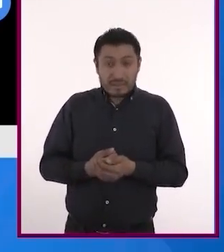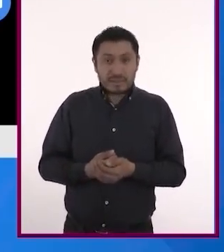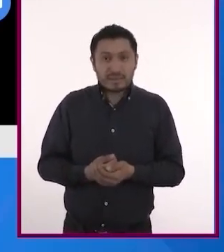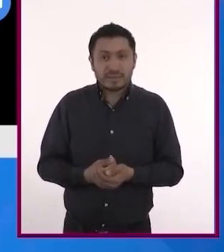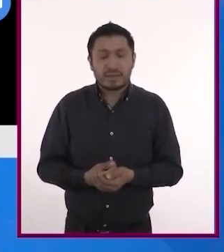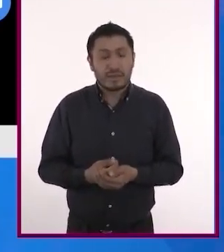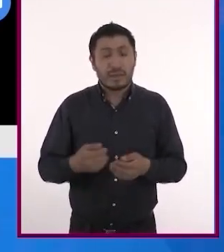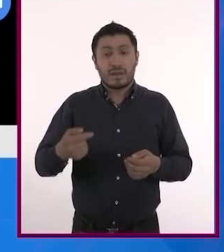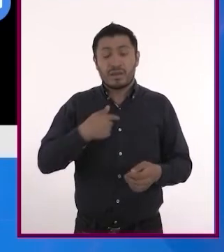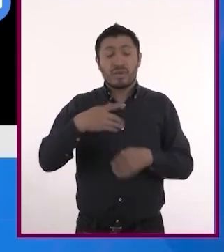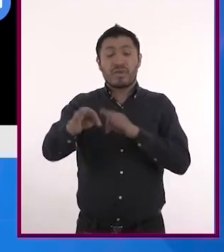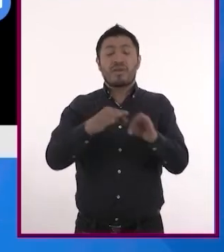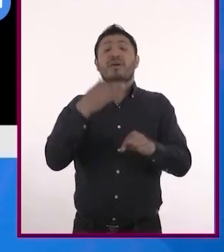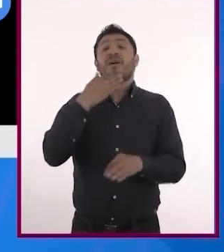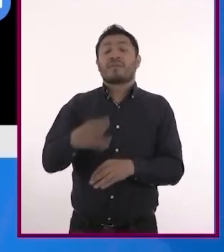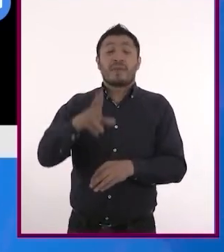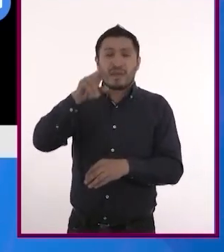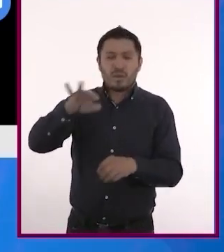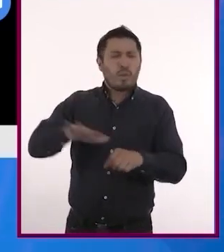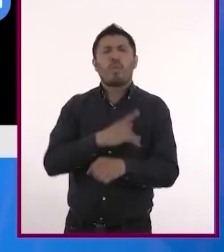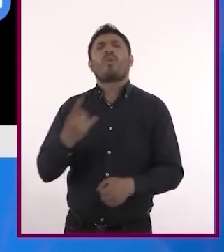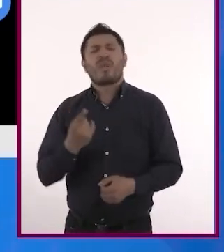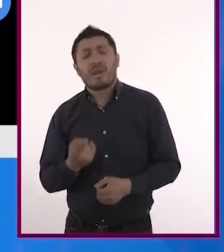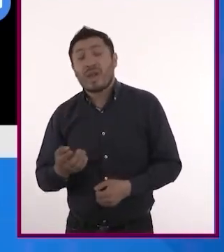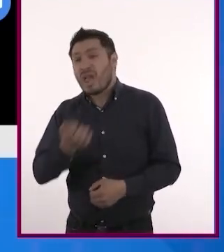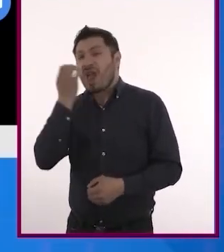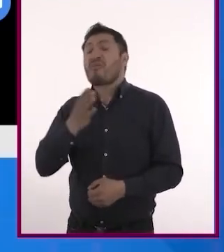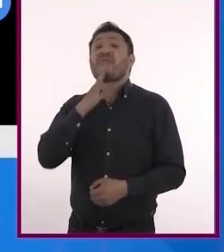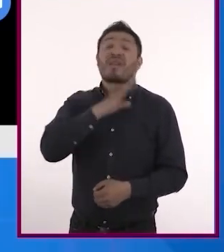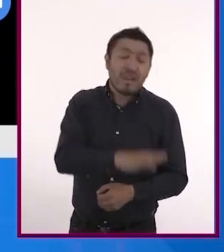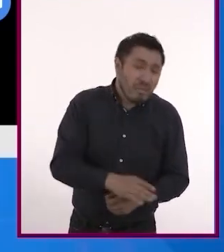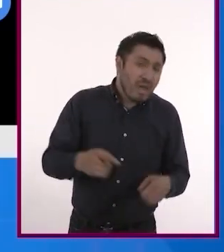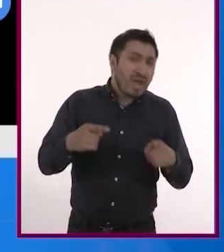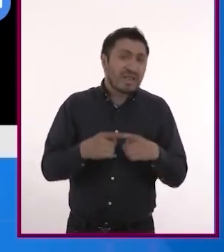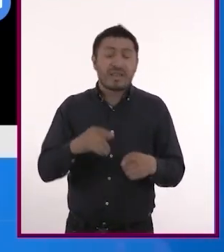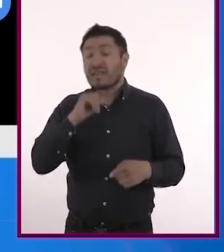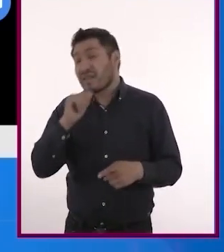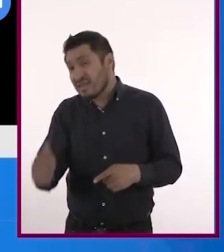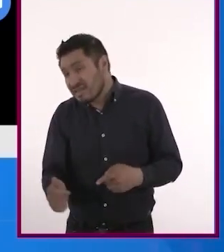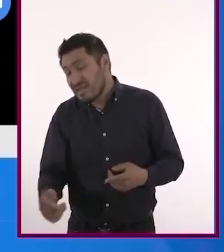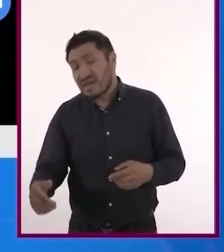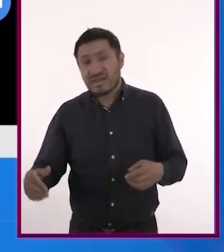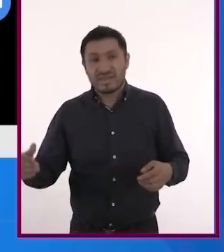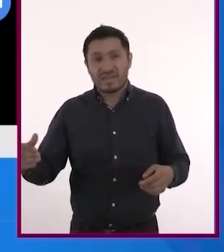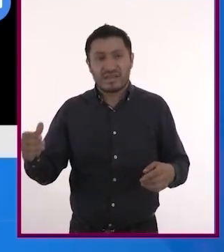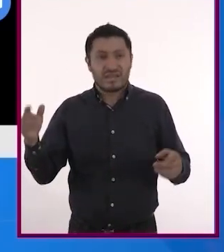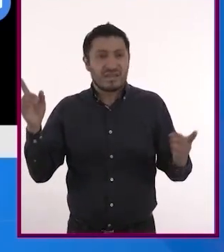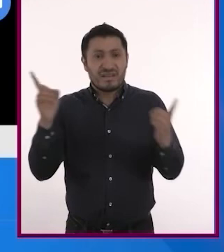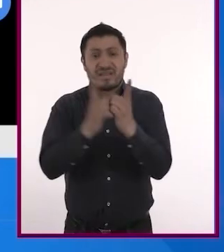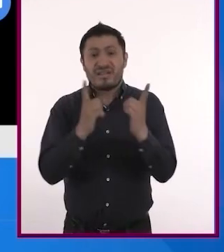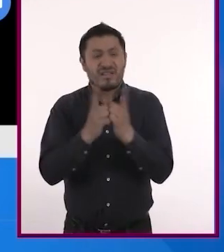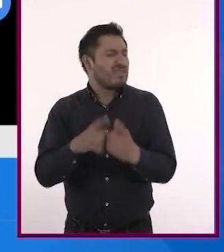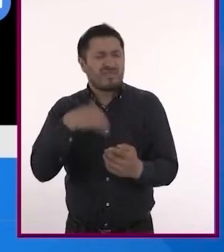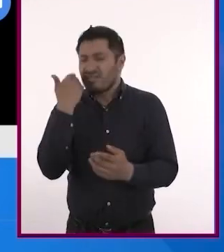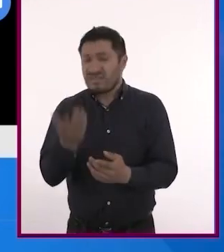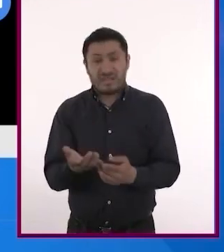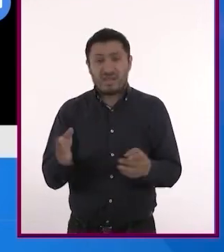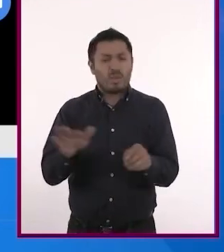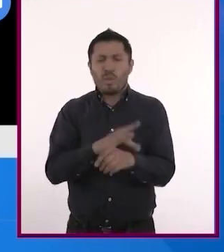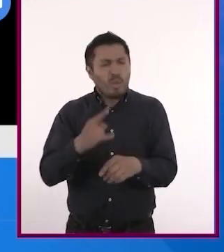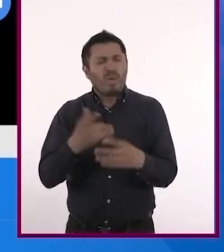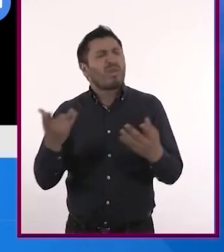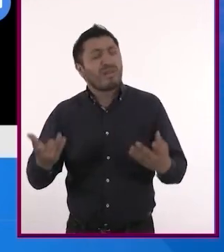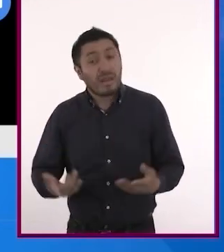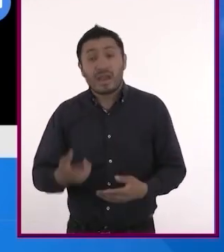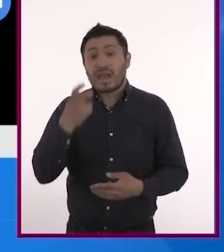trabajar en cuestiones de la escuela, hacer las tareas, cuando no tenemos ganas de estar en contacto con otros. Esos